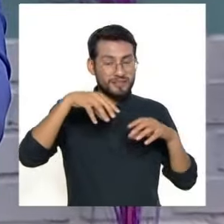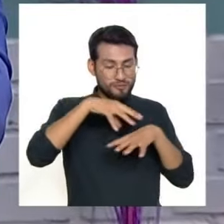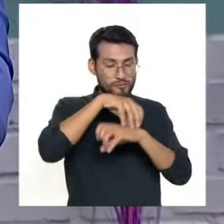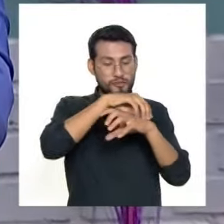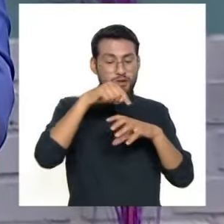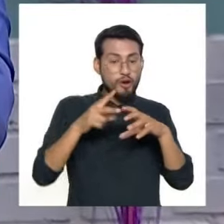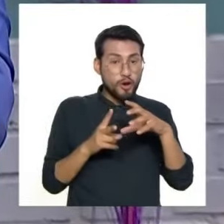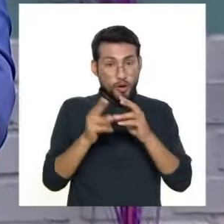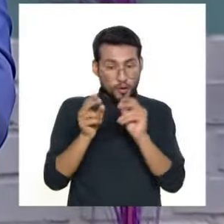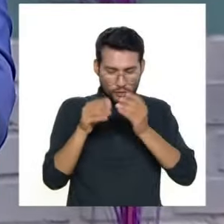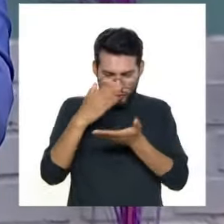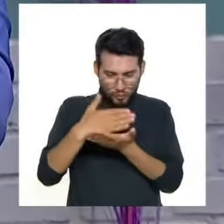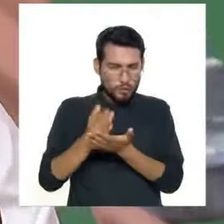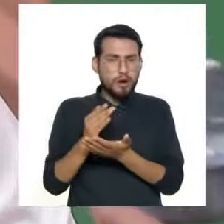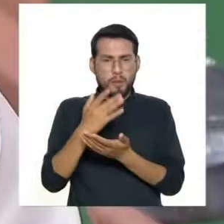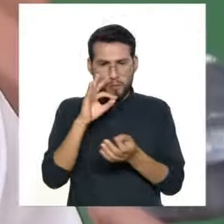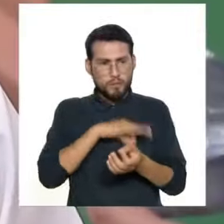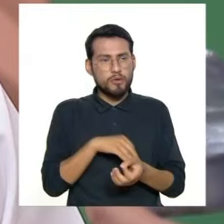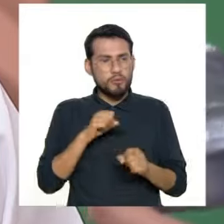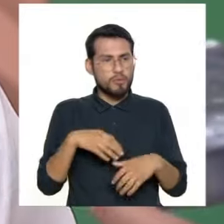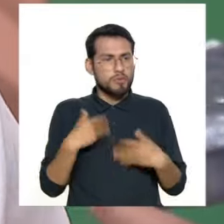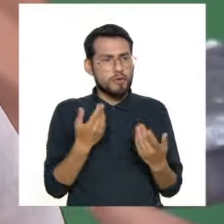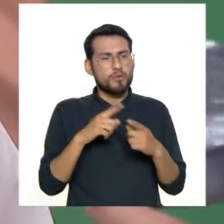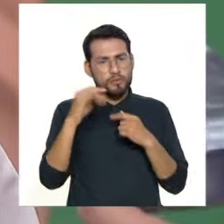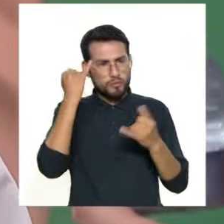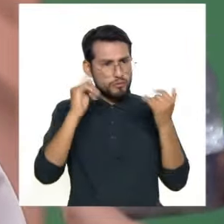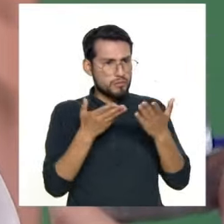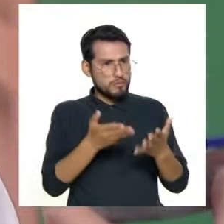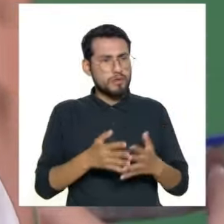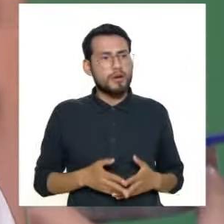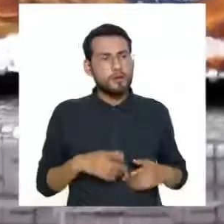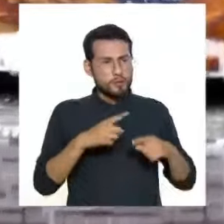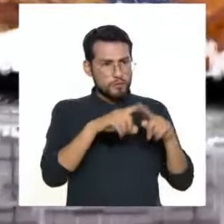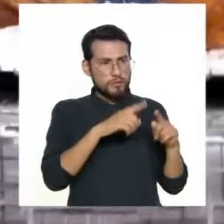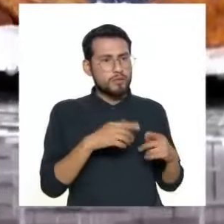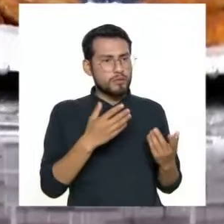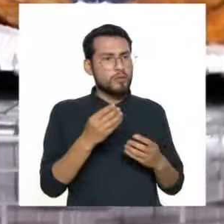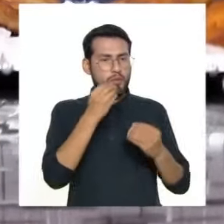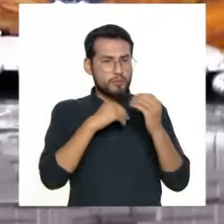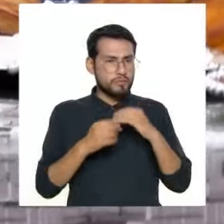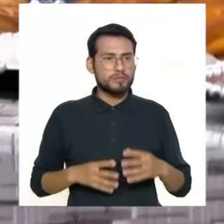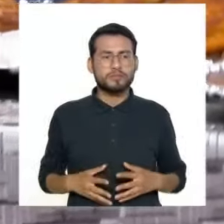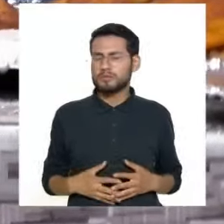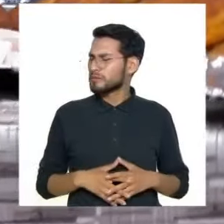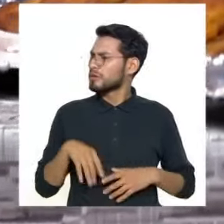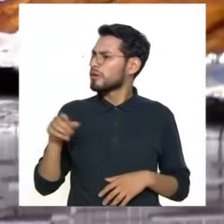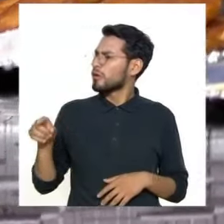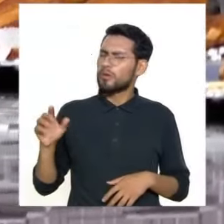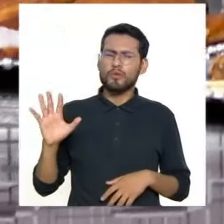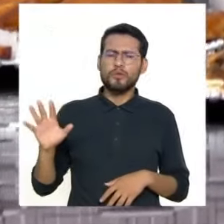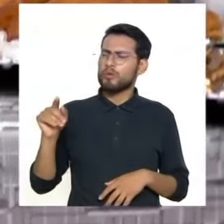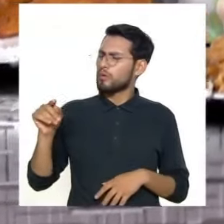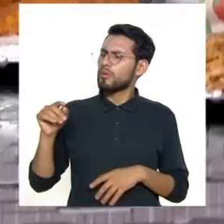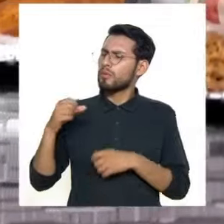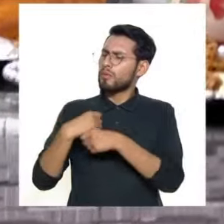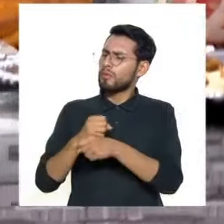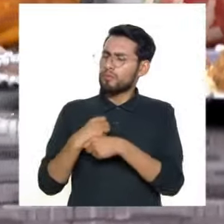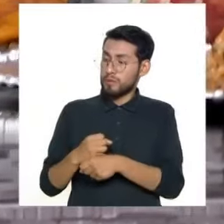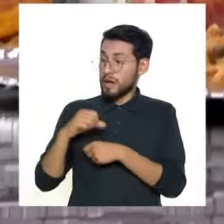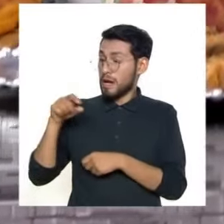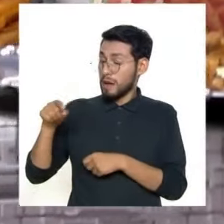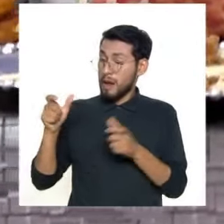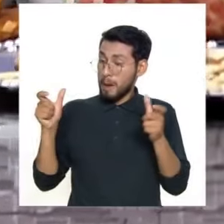sean aprovechados para qué y mediante productos muy innovadores no para diferentes segmentos de Mercado sebti estos productos son desarrollados Por